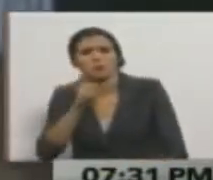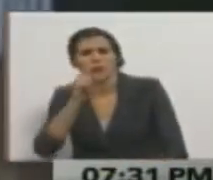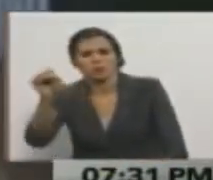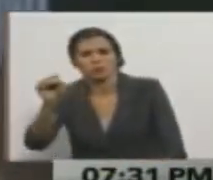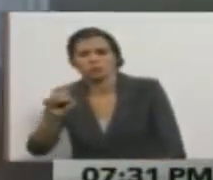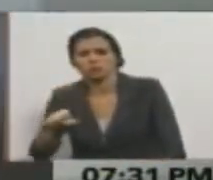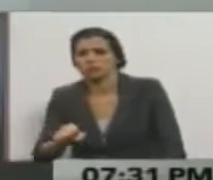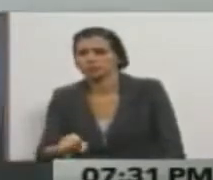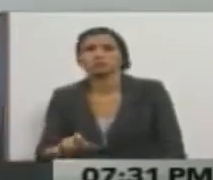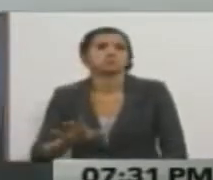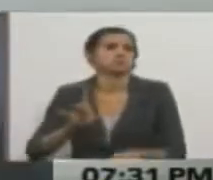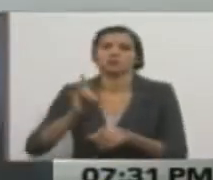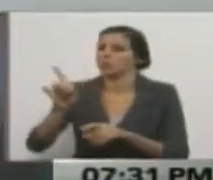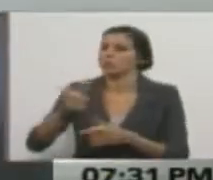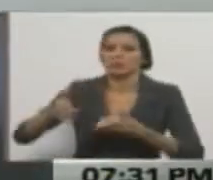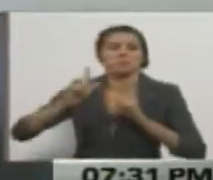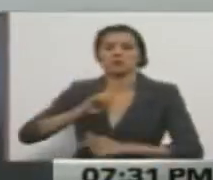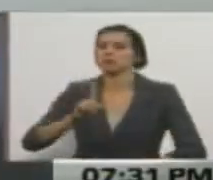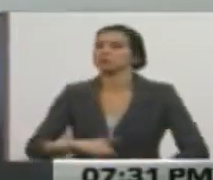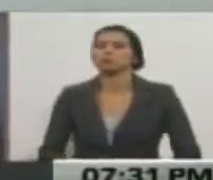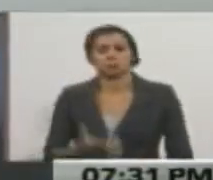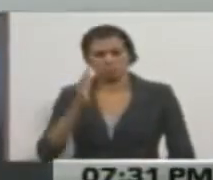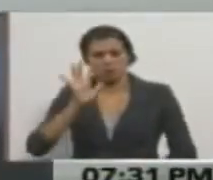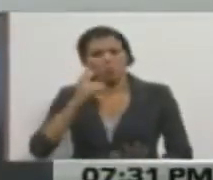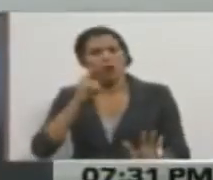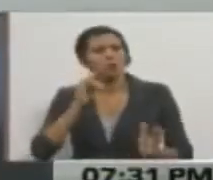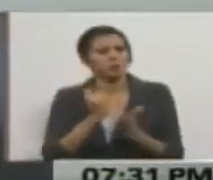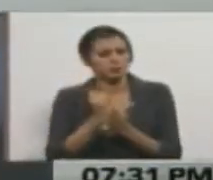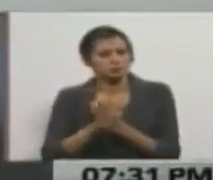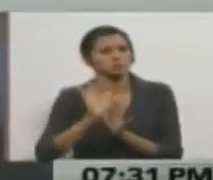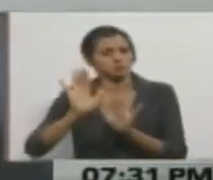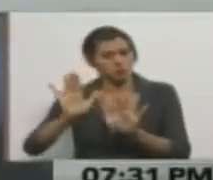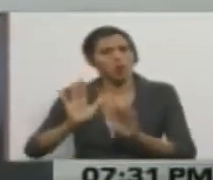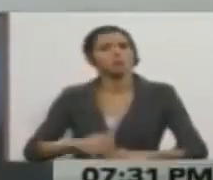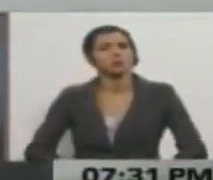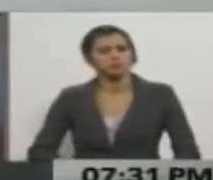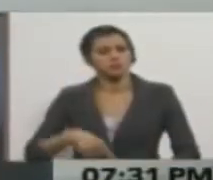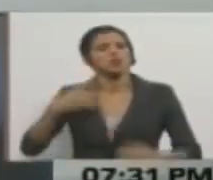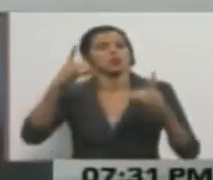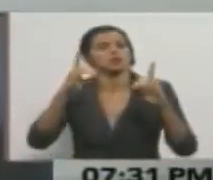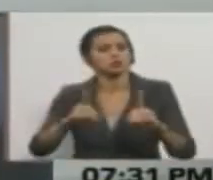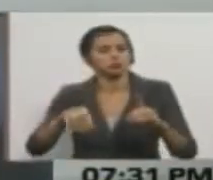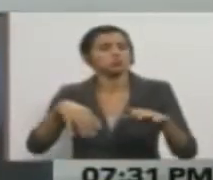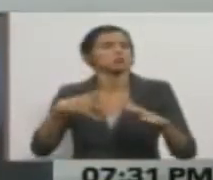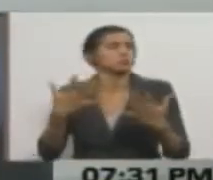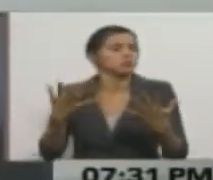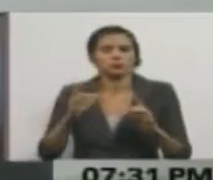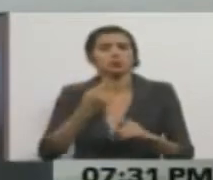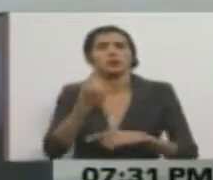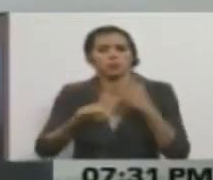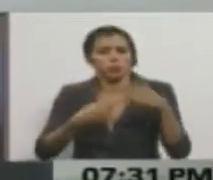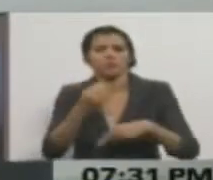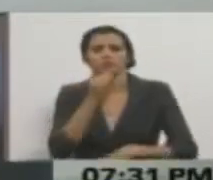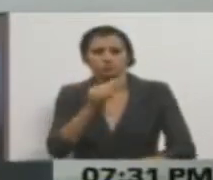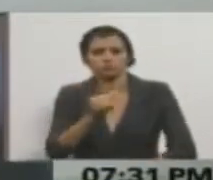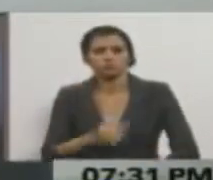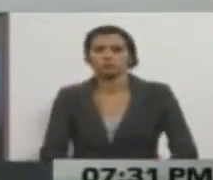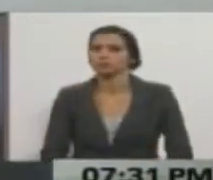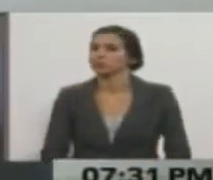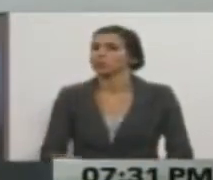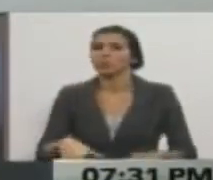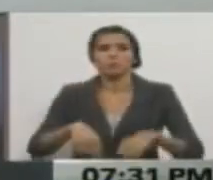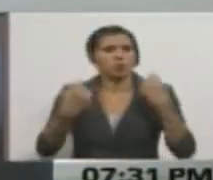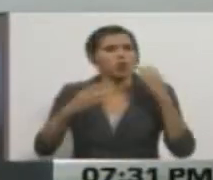salir con la suya. Vamos a ver qué decisión vamos a tomar después de esta, de este anuncio absolutamente inconstitucional que ha